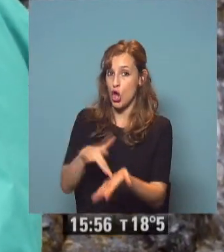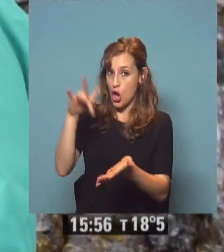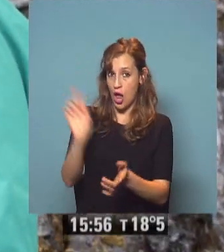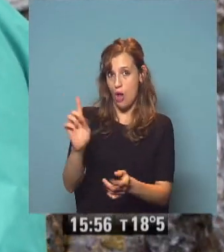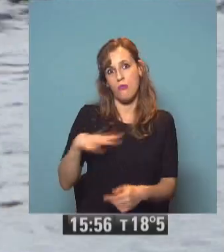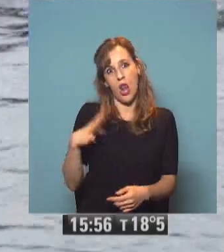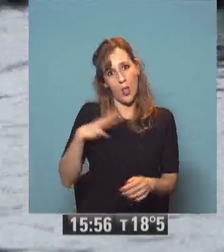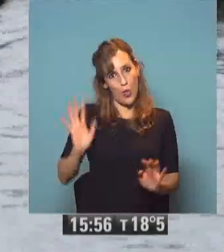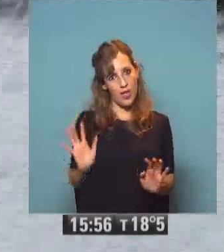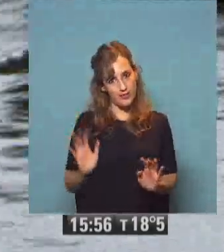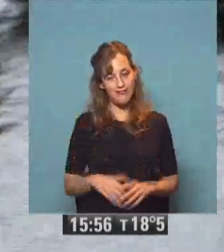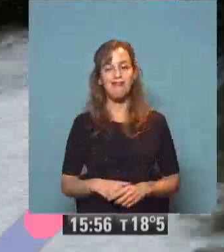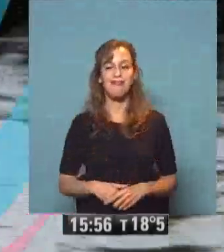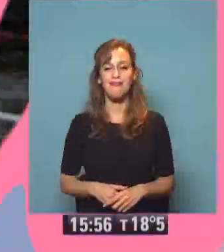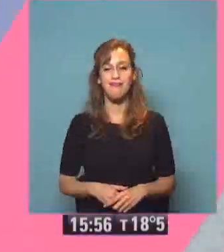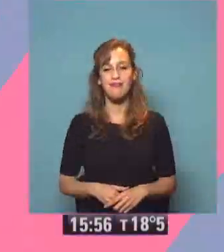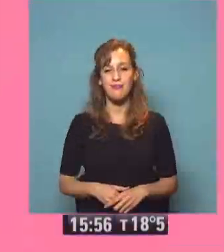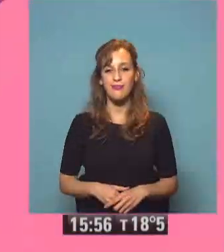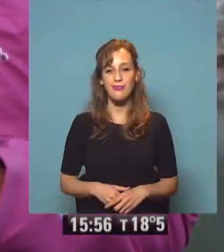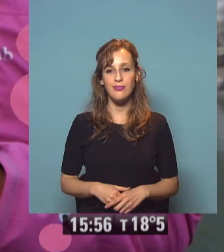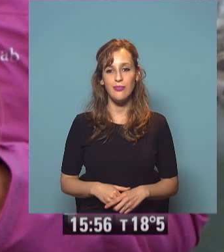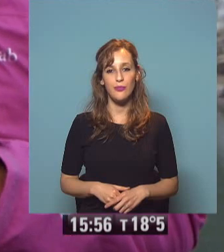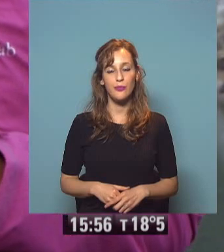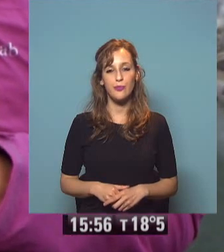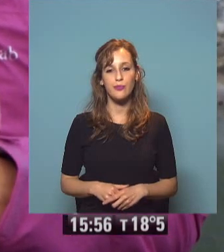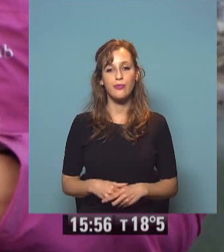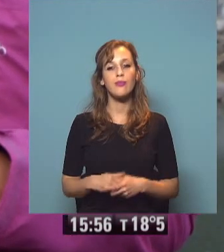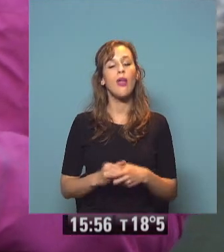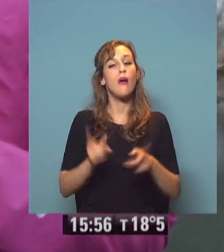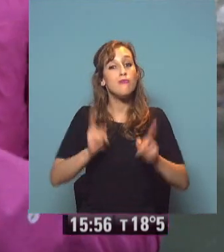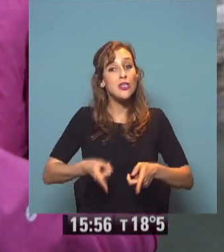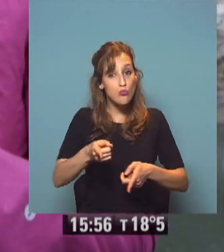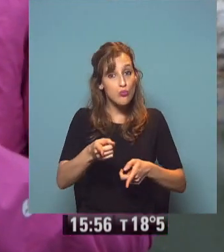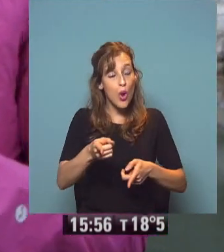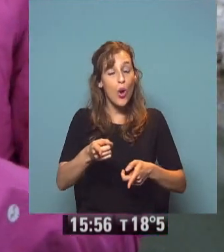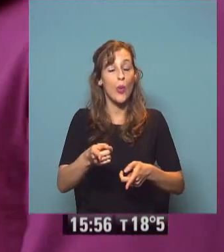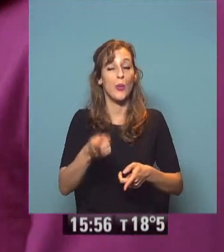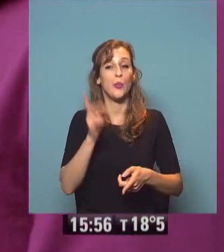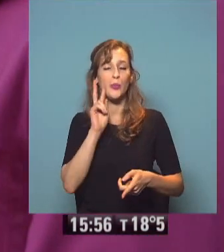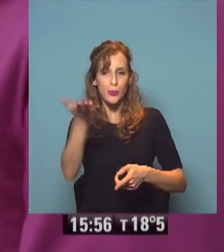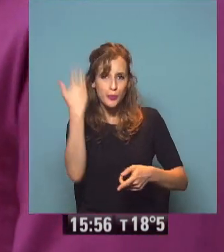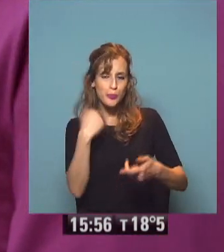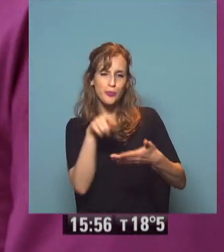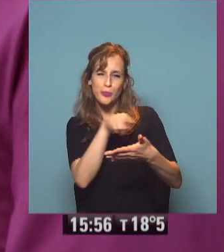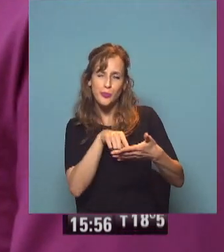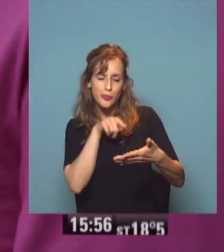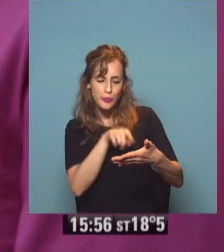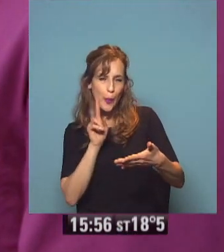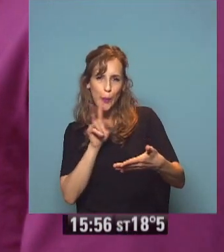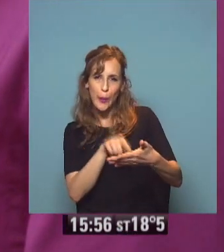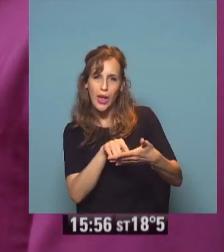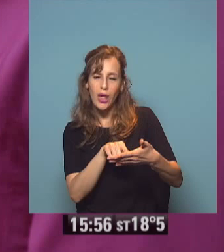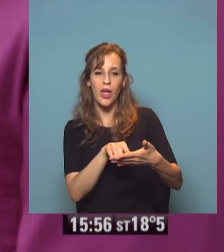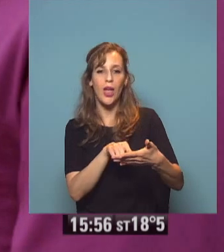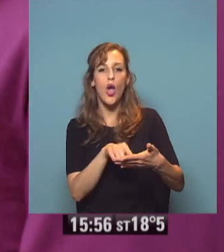No, nunca quiero tocarla, por si acaso. Bueno, a gusto. Vos mirá muy bien, ¿eh? Que cuando veíamos ahí en la tablet estaban como moviendo así